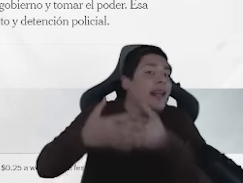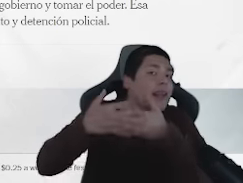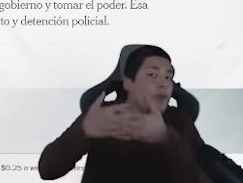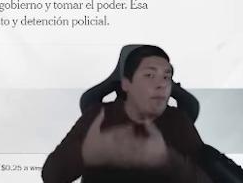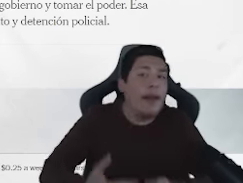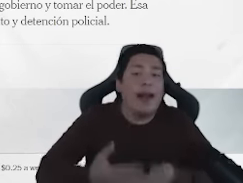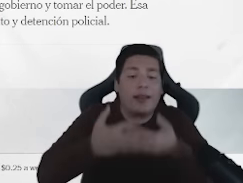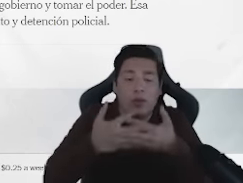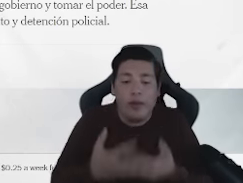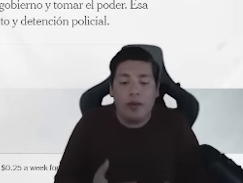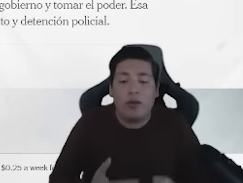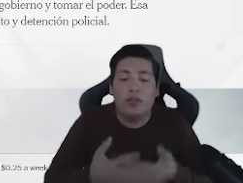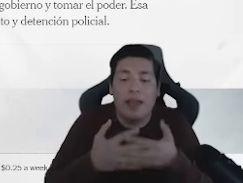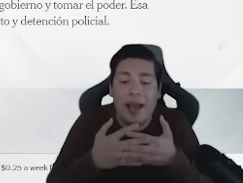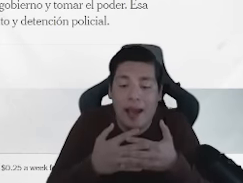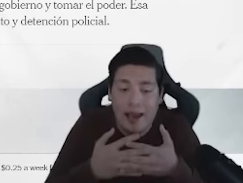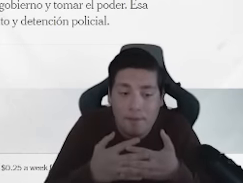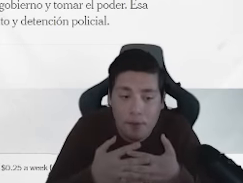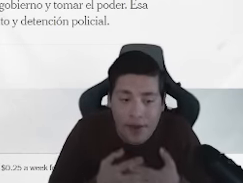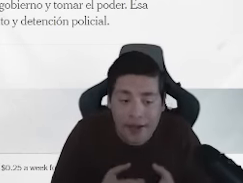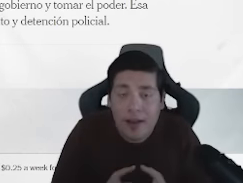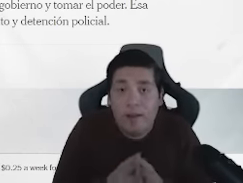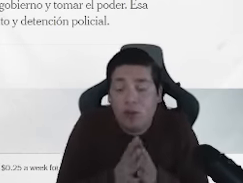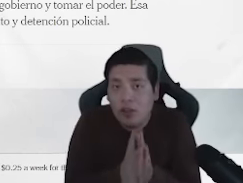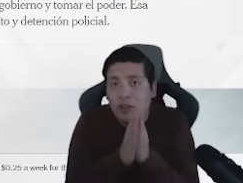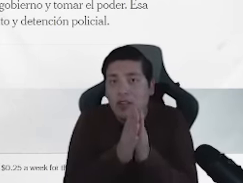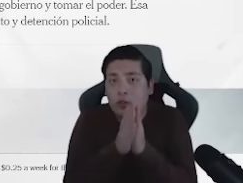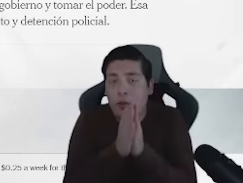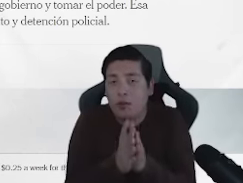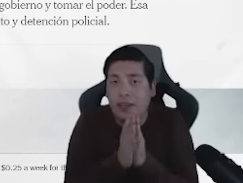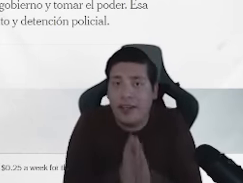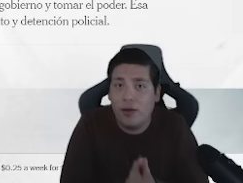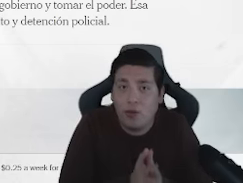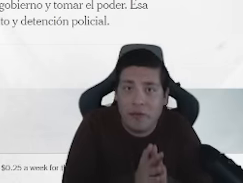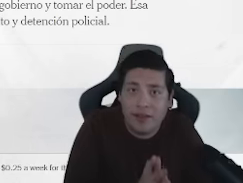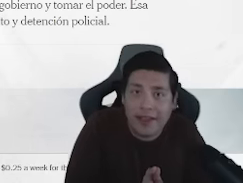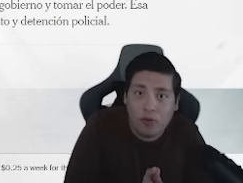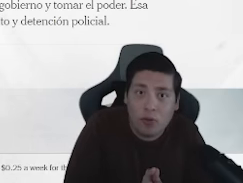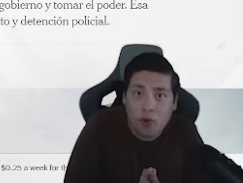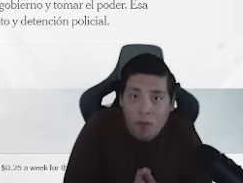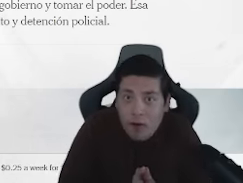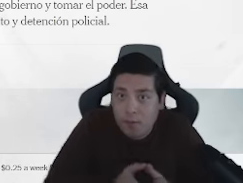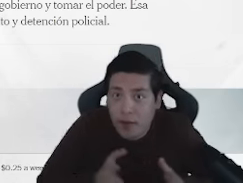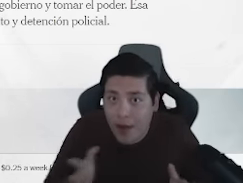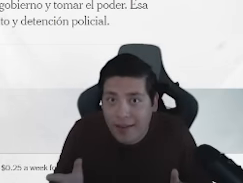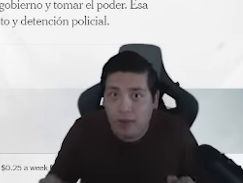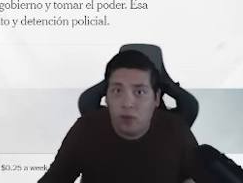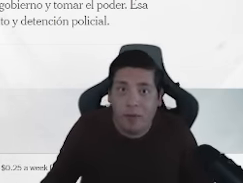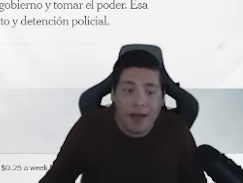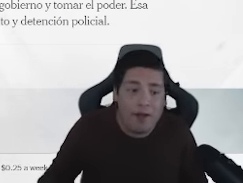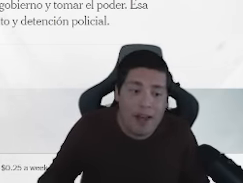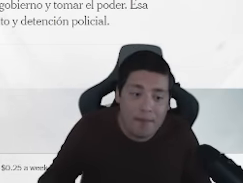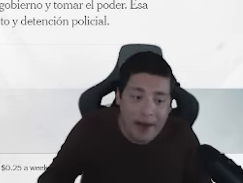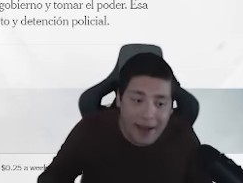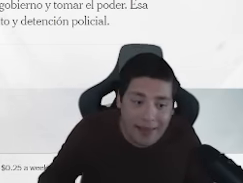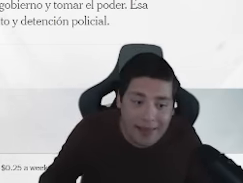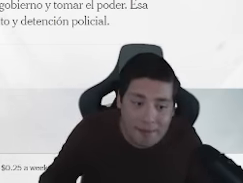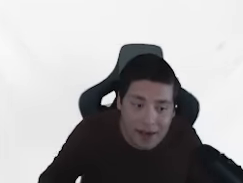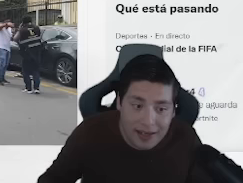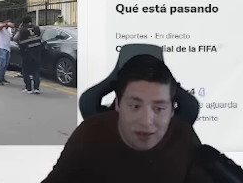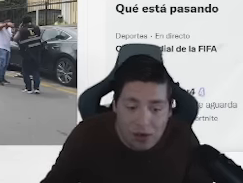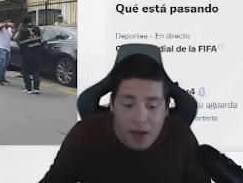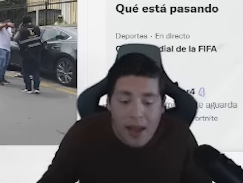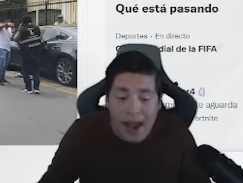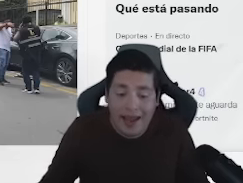y quiere recuperar a toda costa el poder. Nosotros estuvimos aquí documentando cómo los peruanos tomaron la embajada